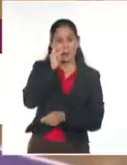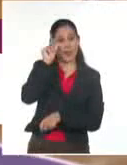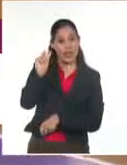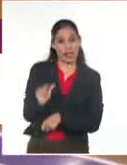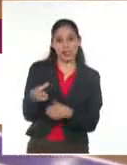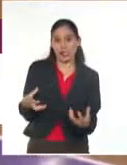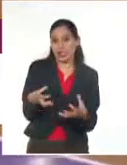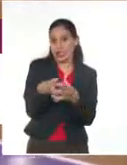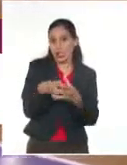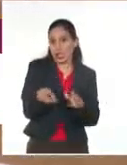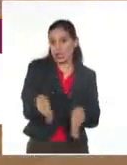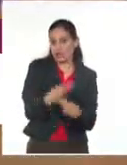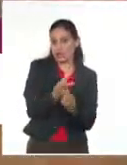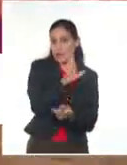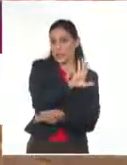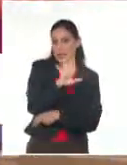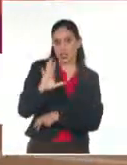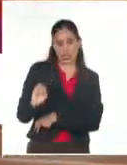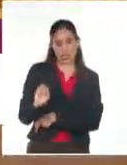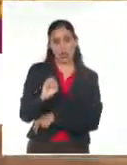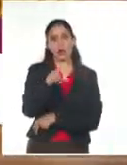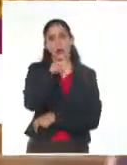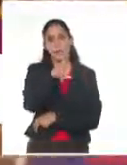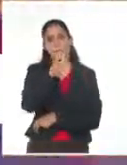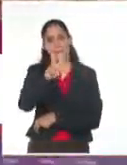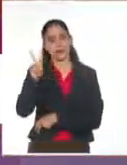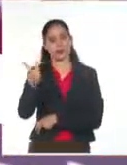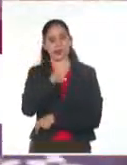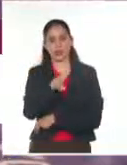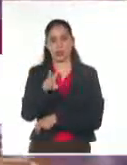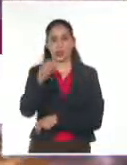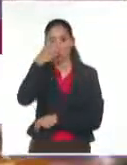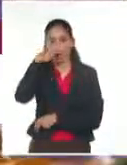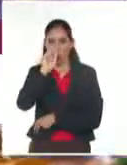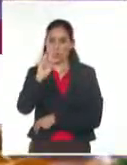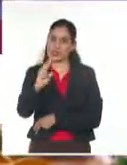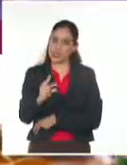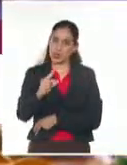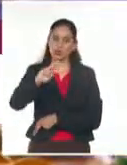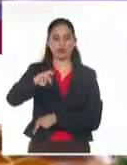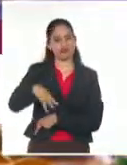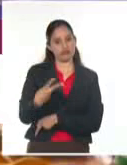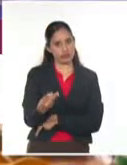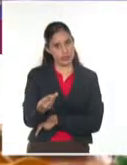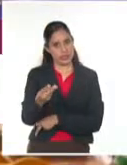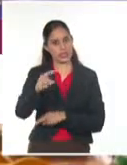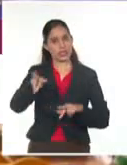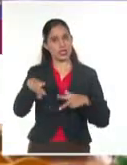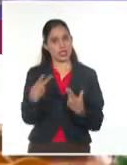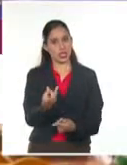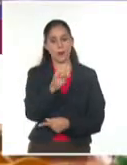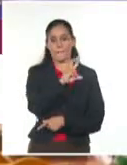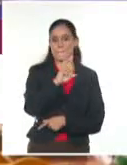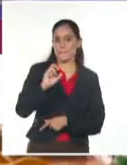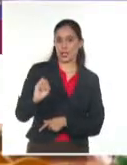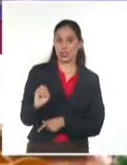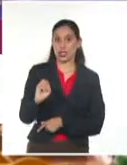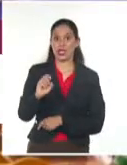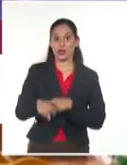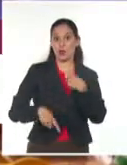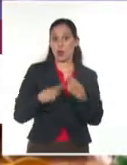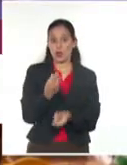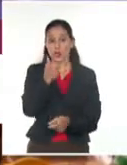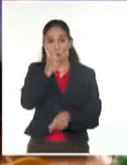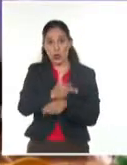parcial 25-22. Cuba respondió en el segundo y tercero con idénticos tanteadores de 25-20. Los rivales se llevaron el